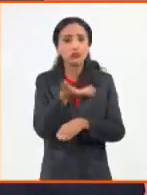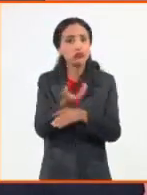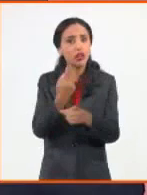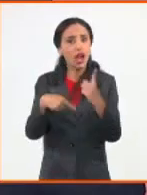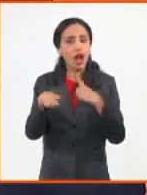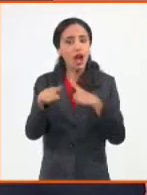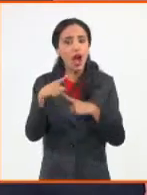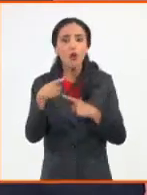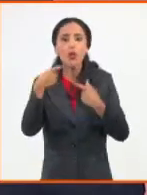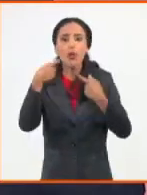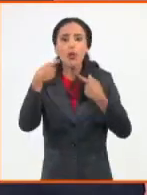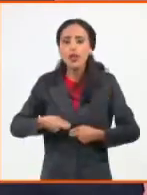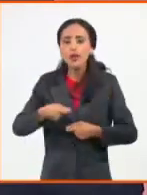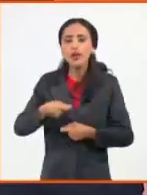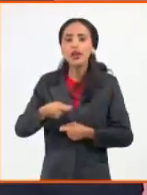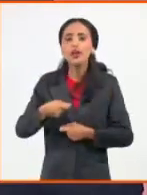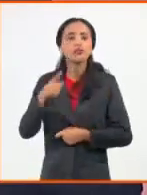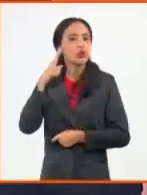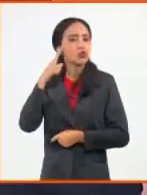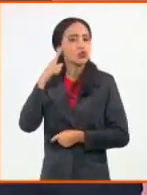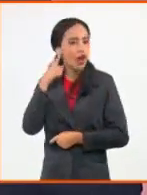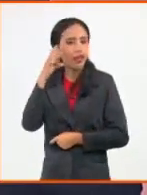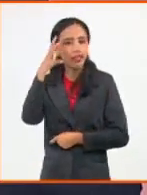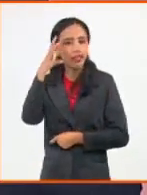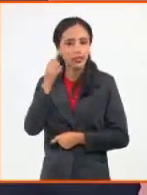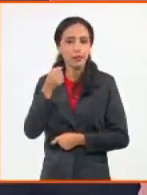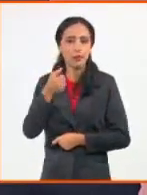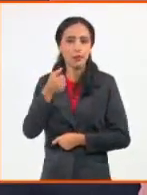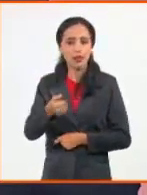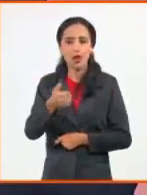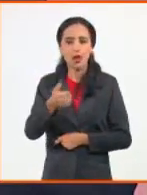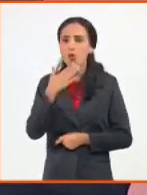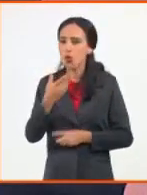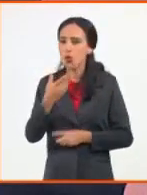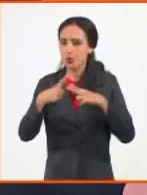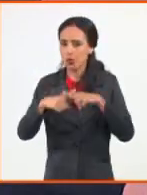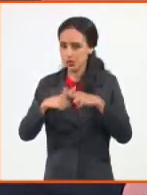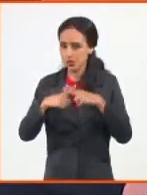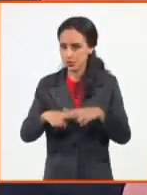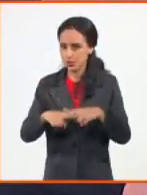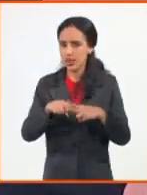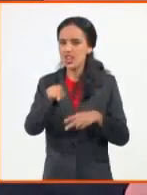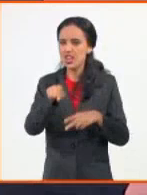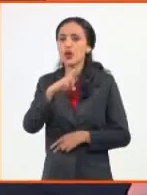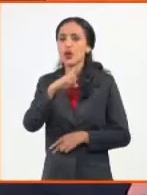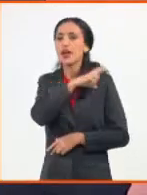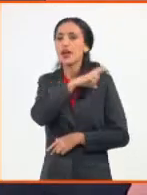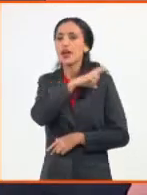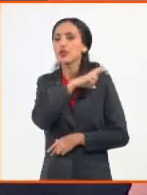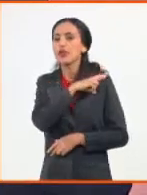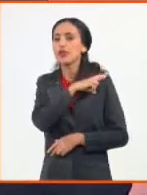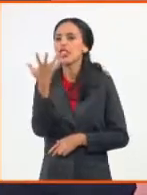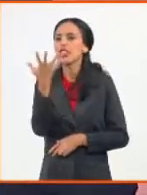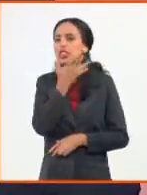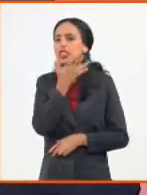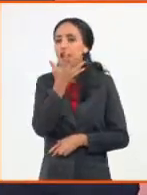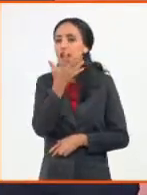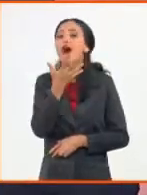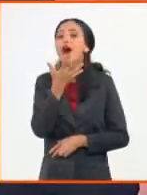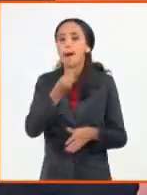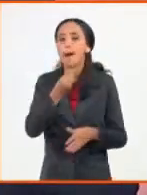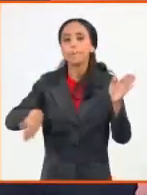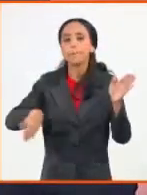que tengan los usuarios de los servicios en este sector esa es una responsabilidad del ministerio de